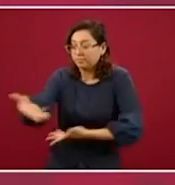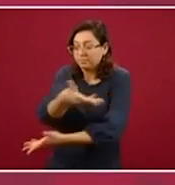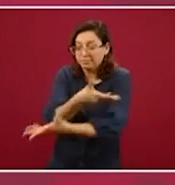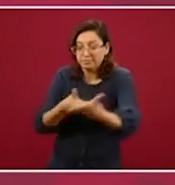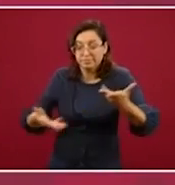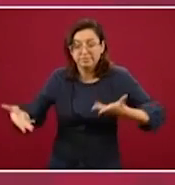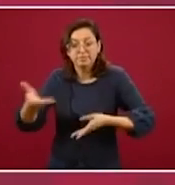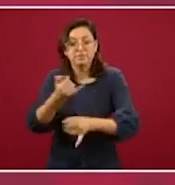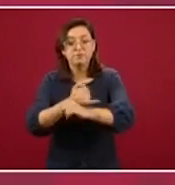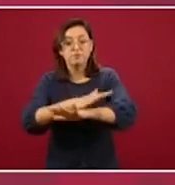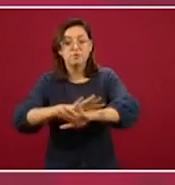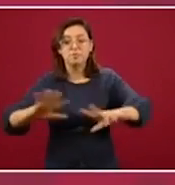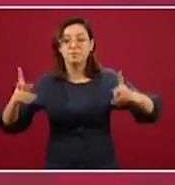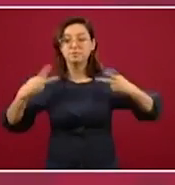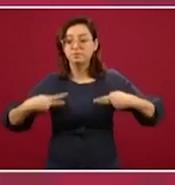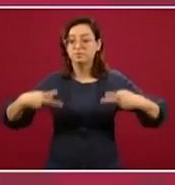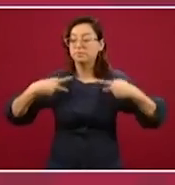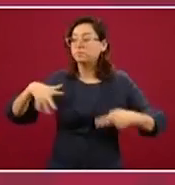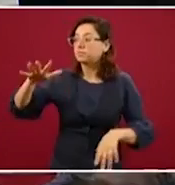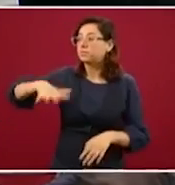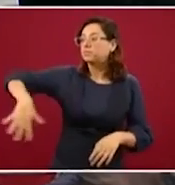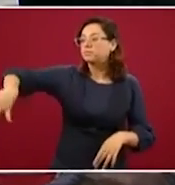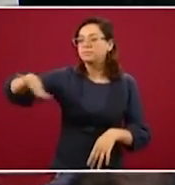gente escuche.